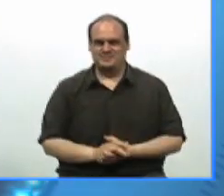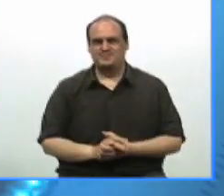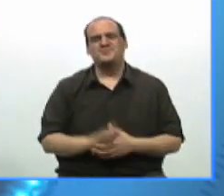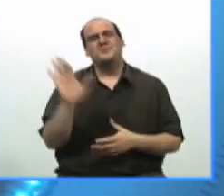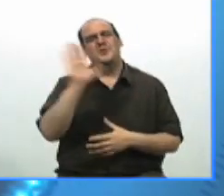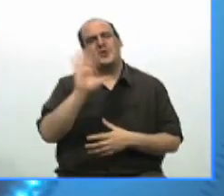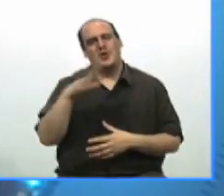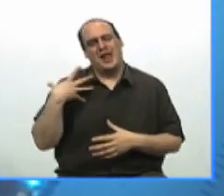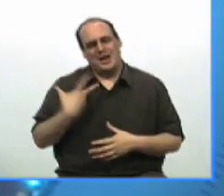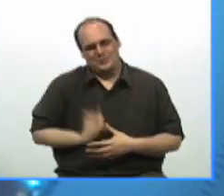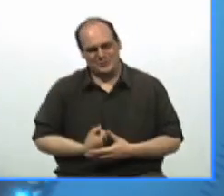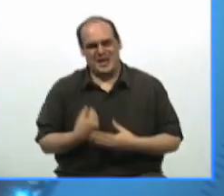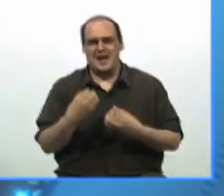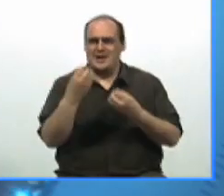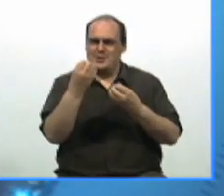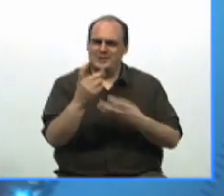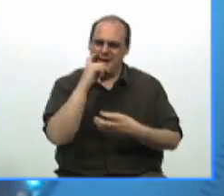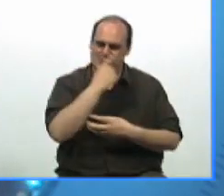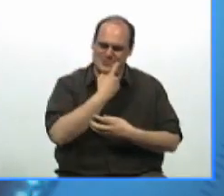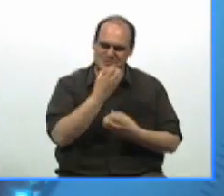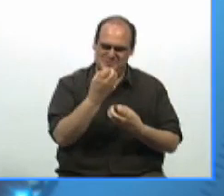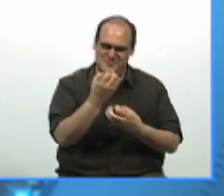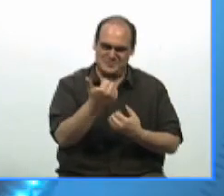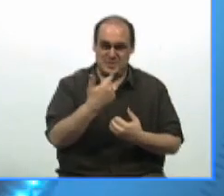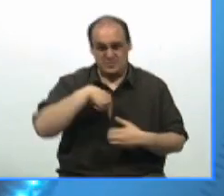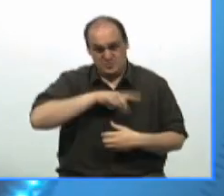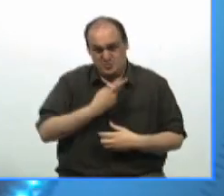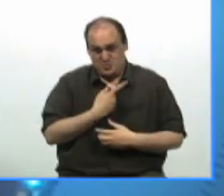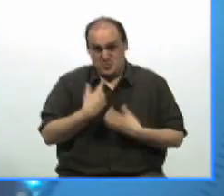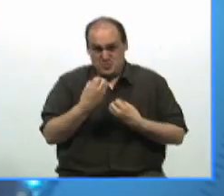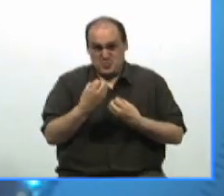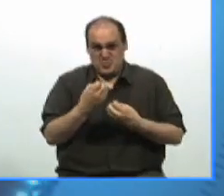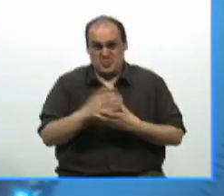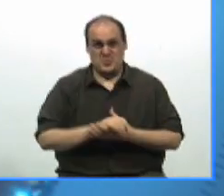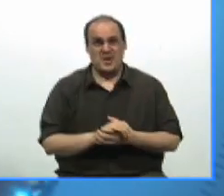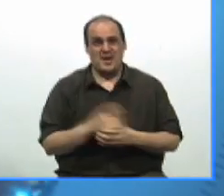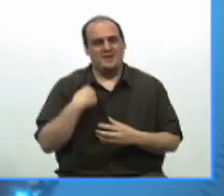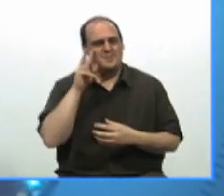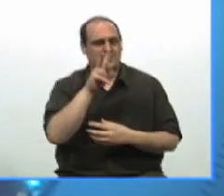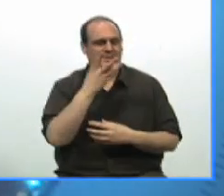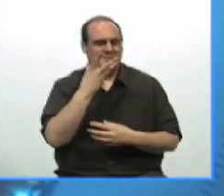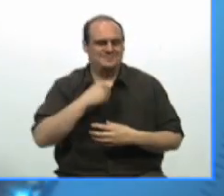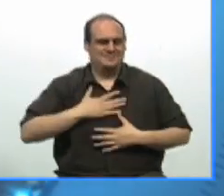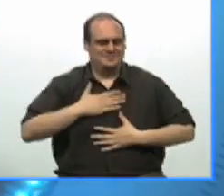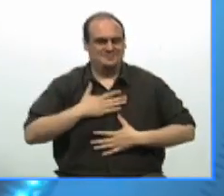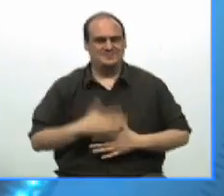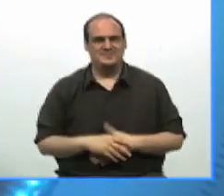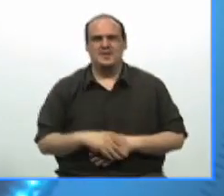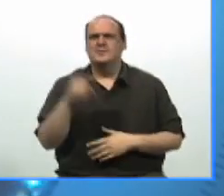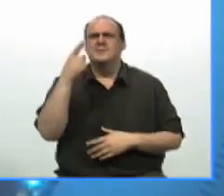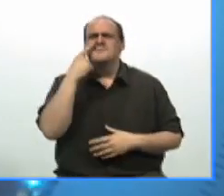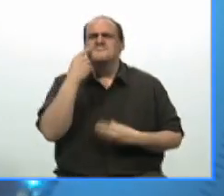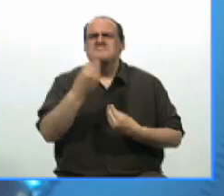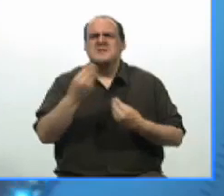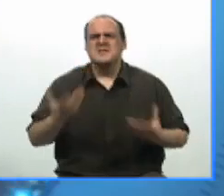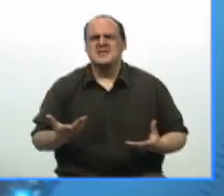Hola, ¿qué tal? Buenas tardes, Luciana. ¿Cómo está Román? Nosotros acá bien. Un gusto escucharte y verte como siempre. Bueno, ¿cómo estás viviendo